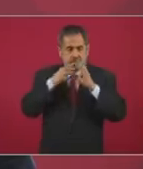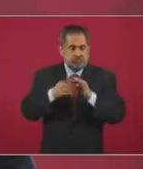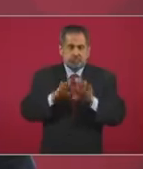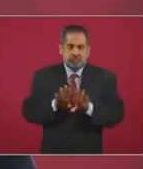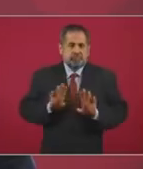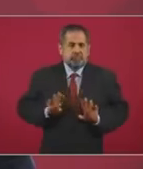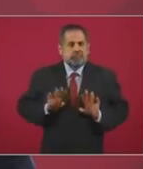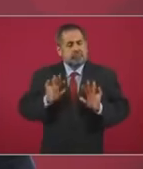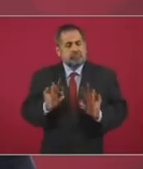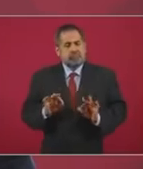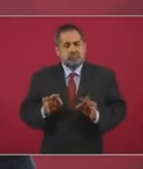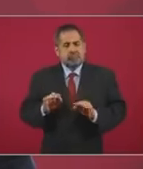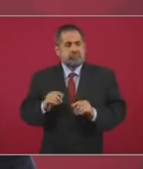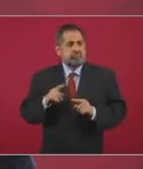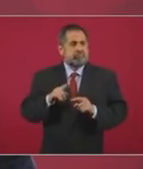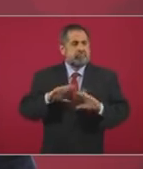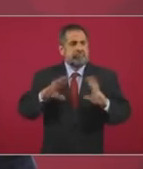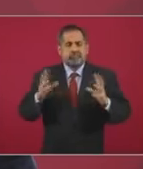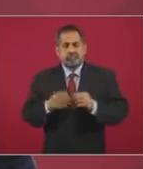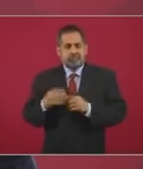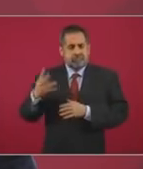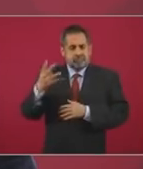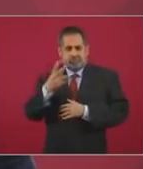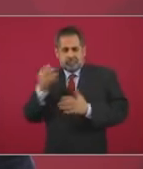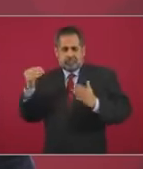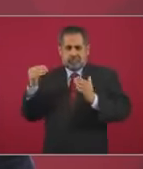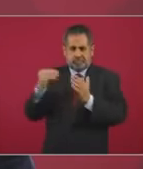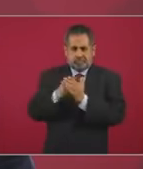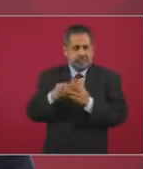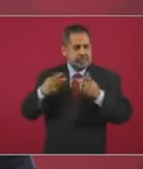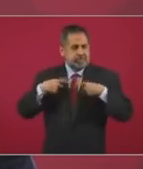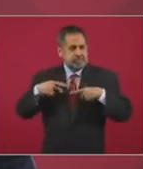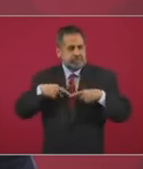beneficia a más de 400,000 sembradores